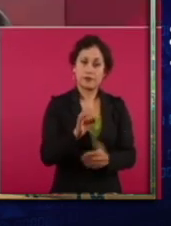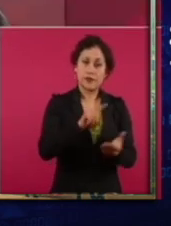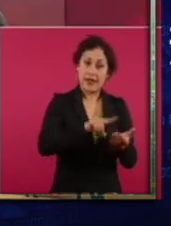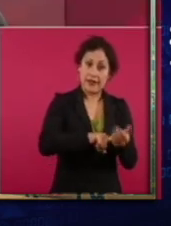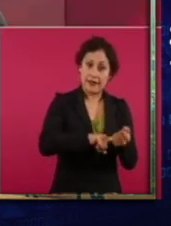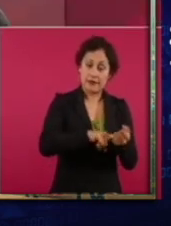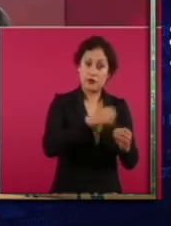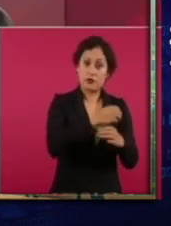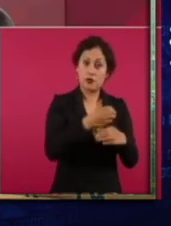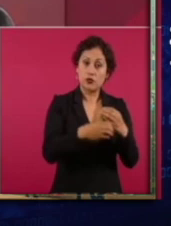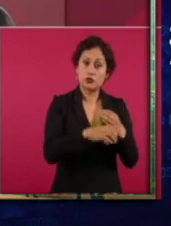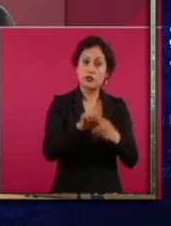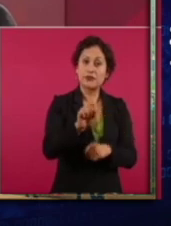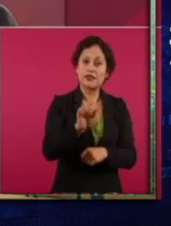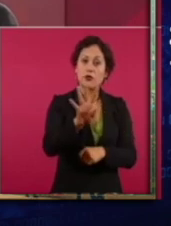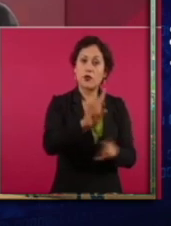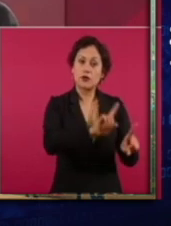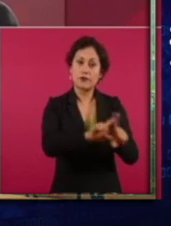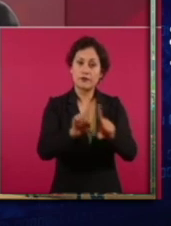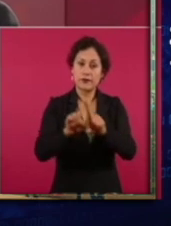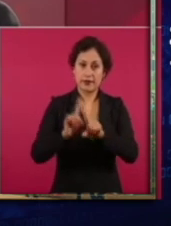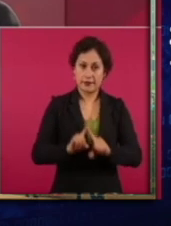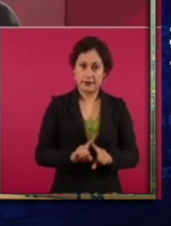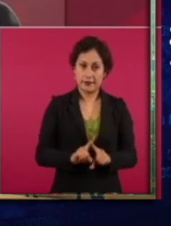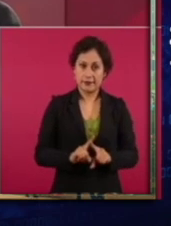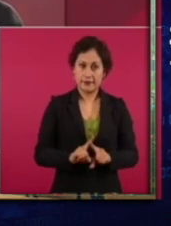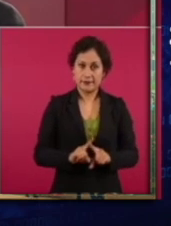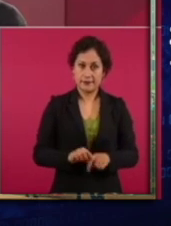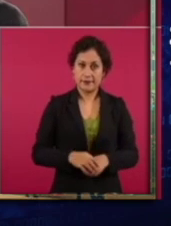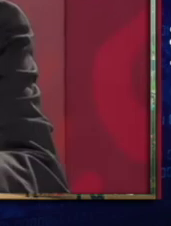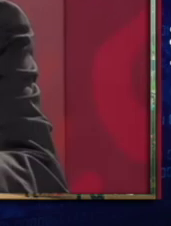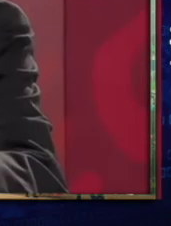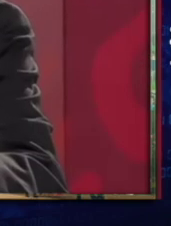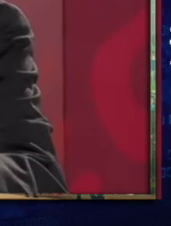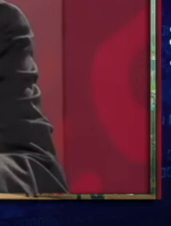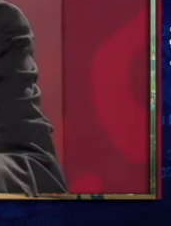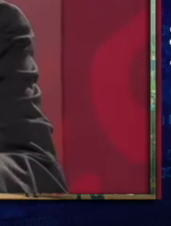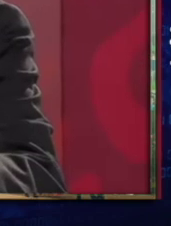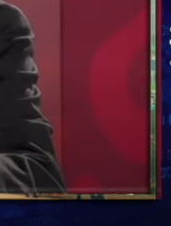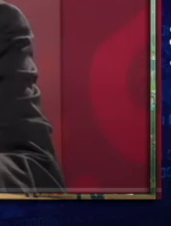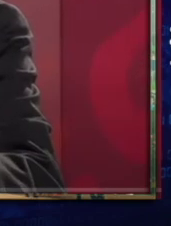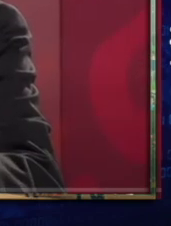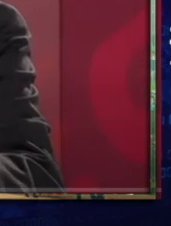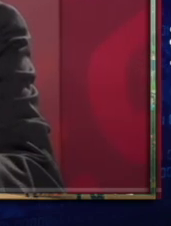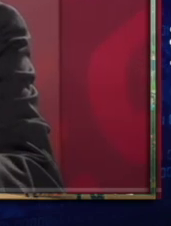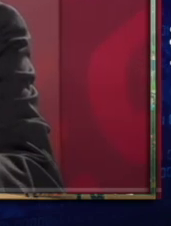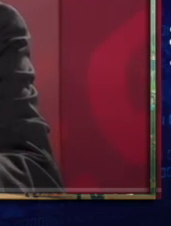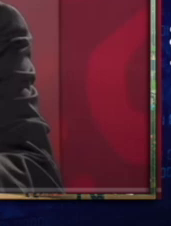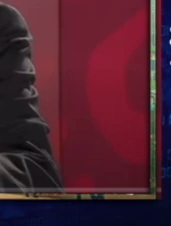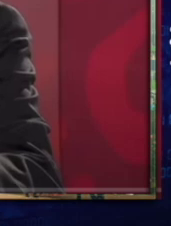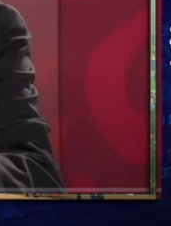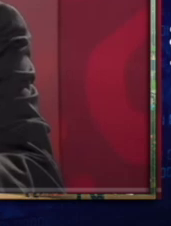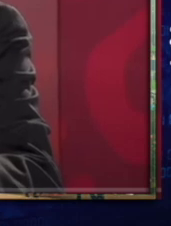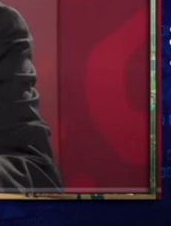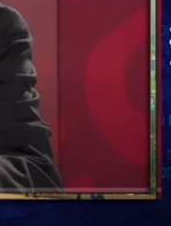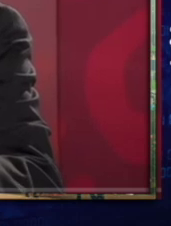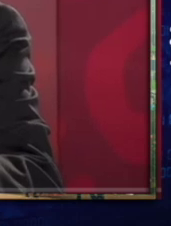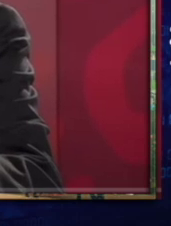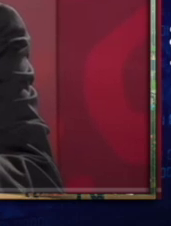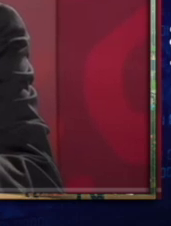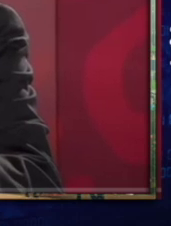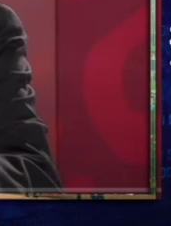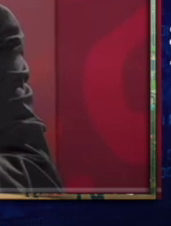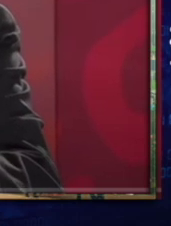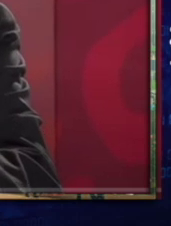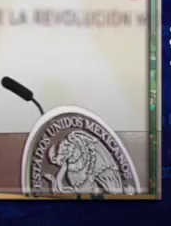24 productos. Se logró también una disminución en el precio de